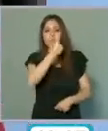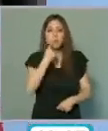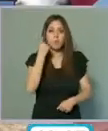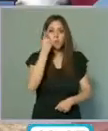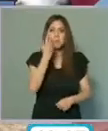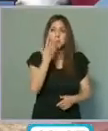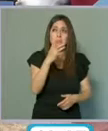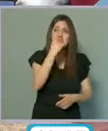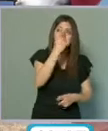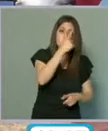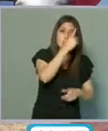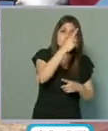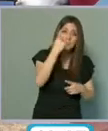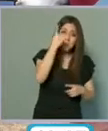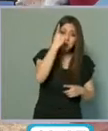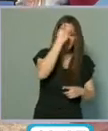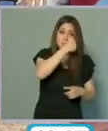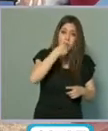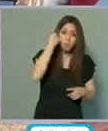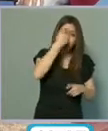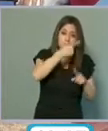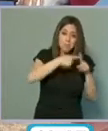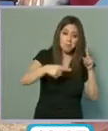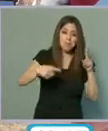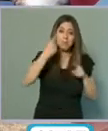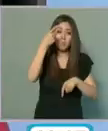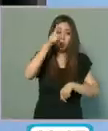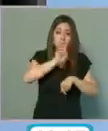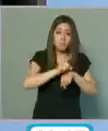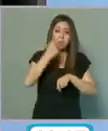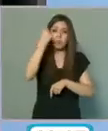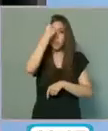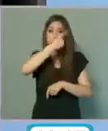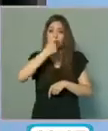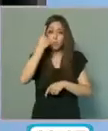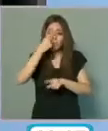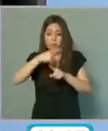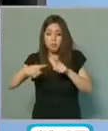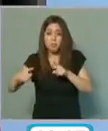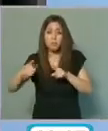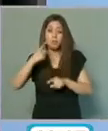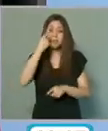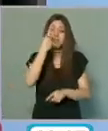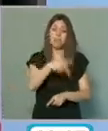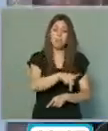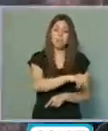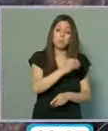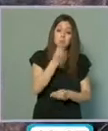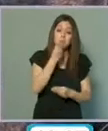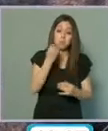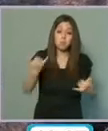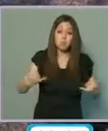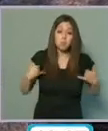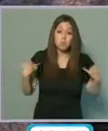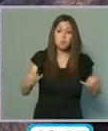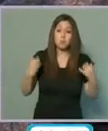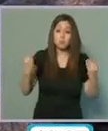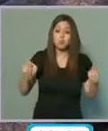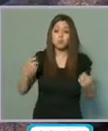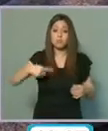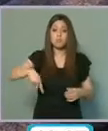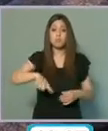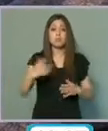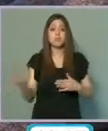media por día si lo distribuyeras a lo largo de la semana, ¿no? Pero muchos chicos juegan 4, 5, 6 horas